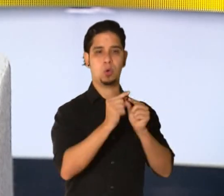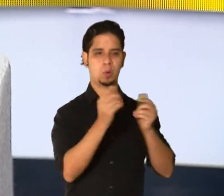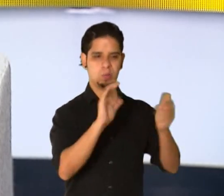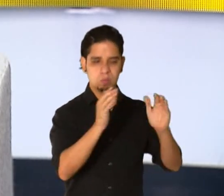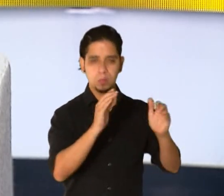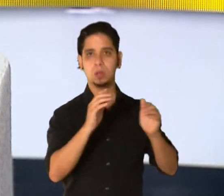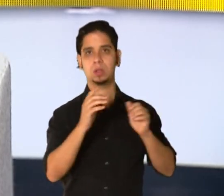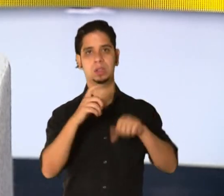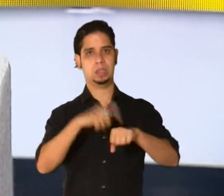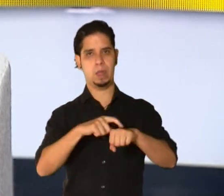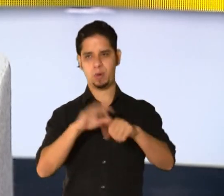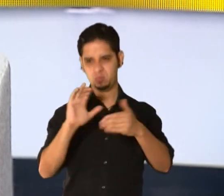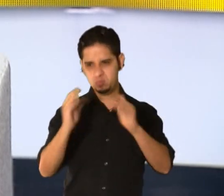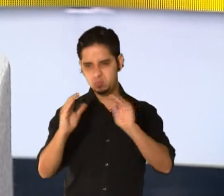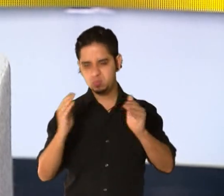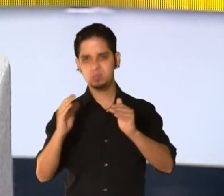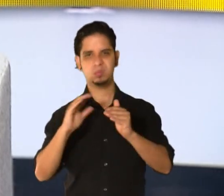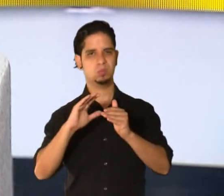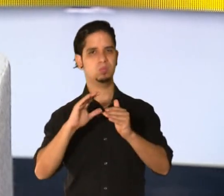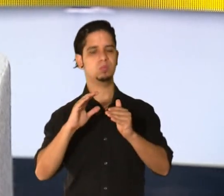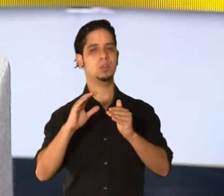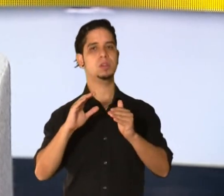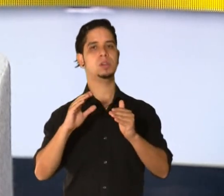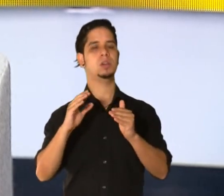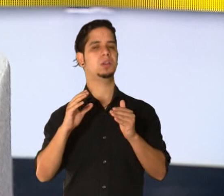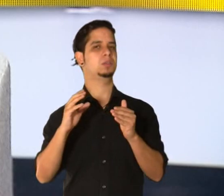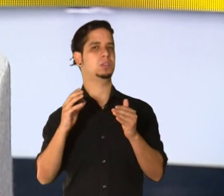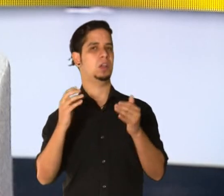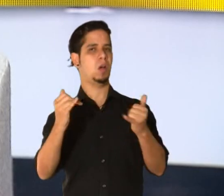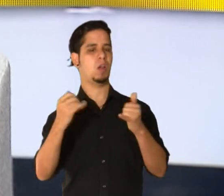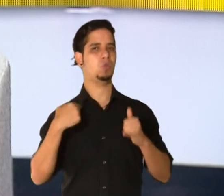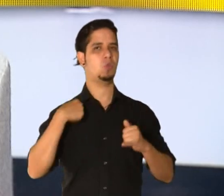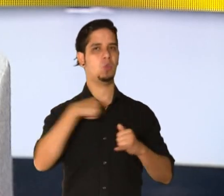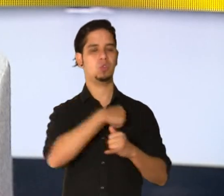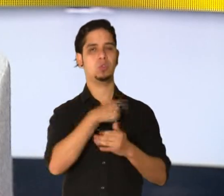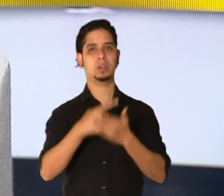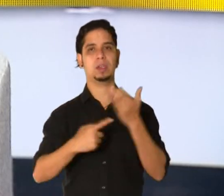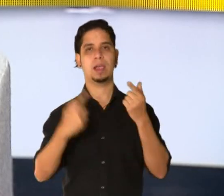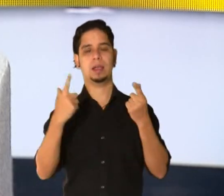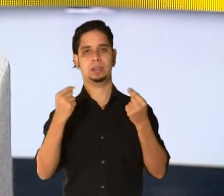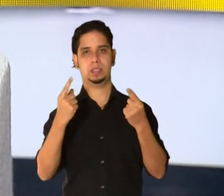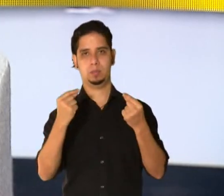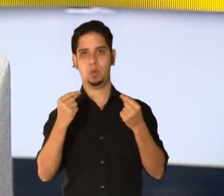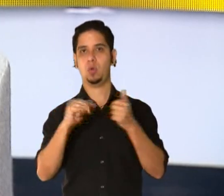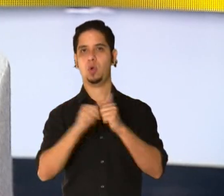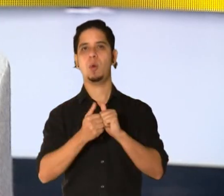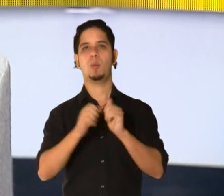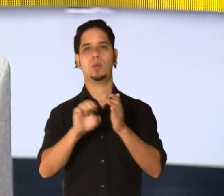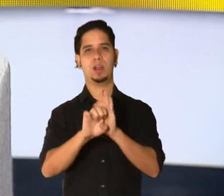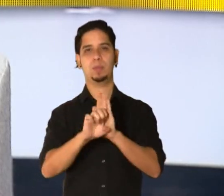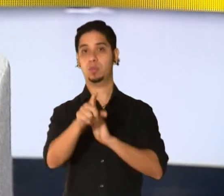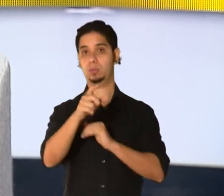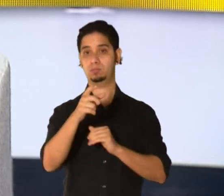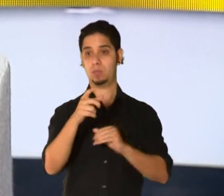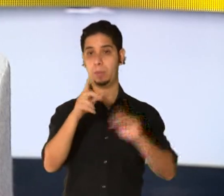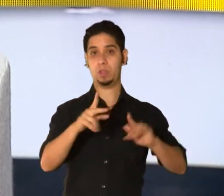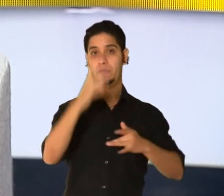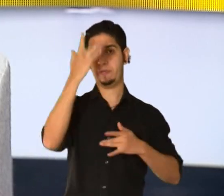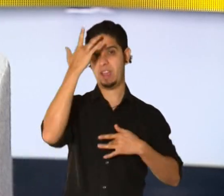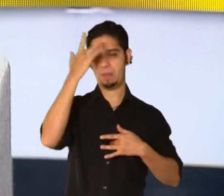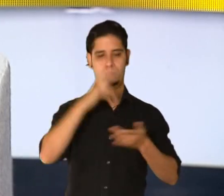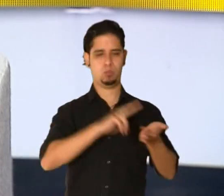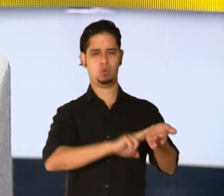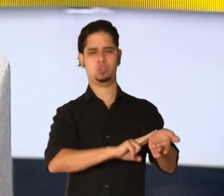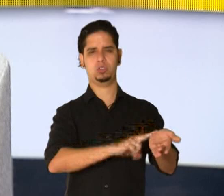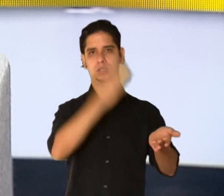pues estamos tomando, como dije al principio, esto es como tomar el pulso en la población, cómo están,